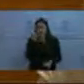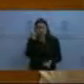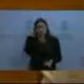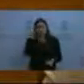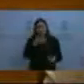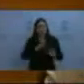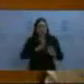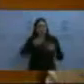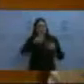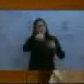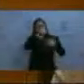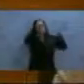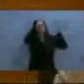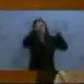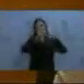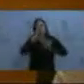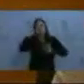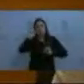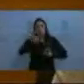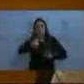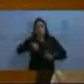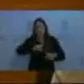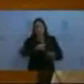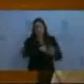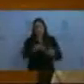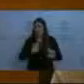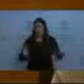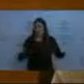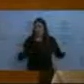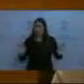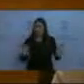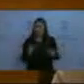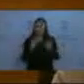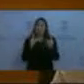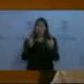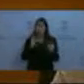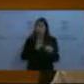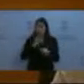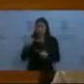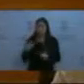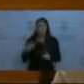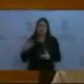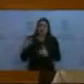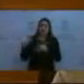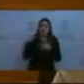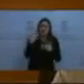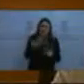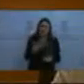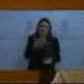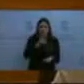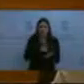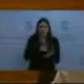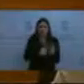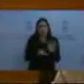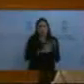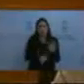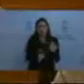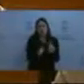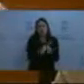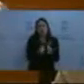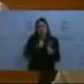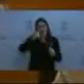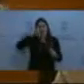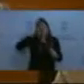comunistas. Nosotros no vamos a seguir en ello. En cualquier caso, finalizo, señor presidente. Se han cumplido 10 años de la entrada en vigor de la Ley de Dependencia, señora